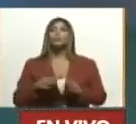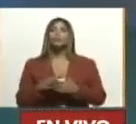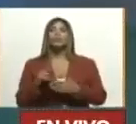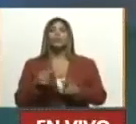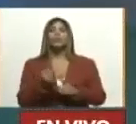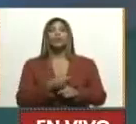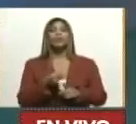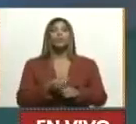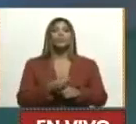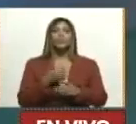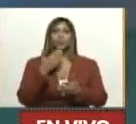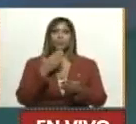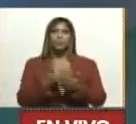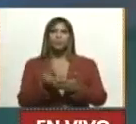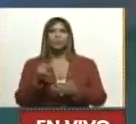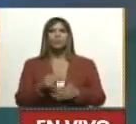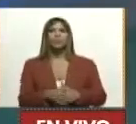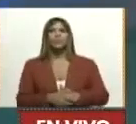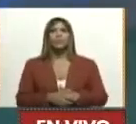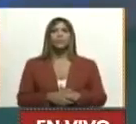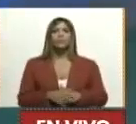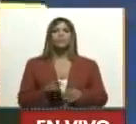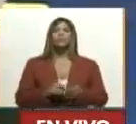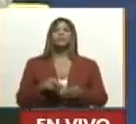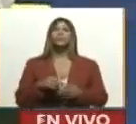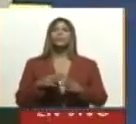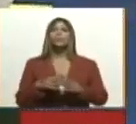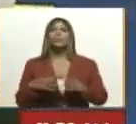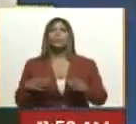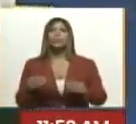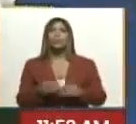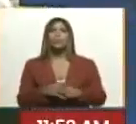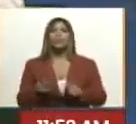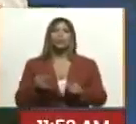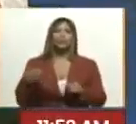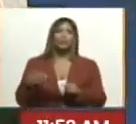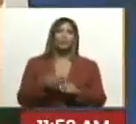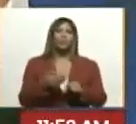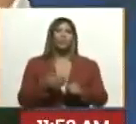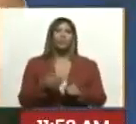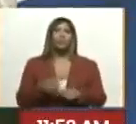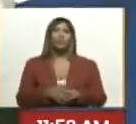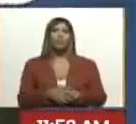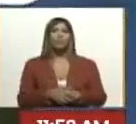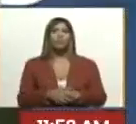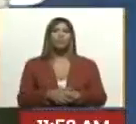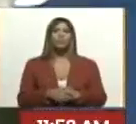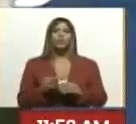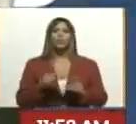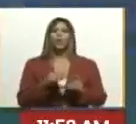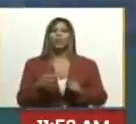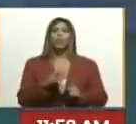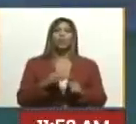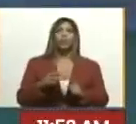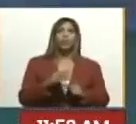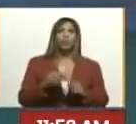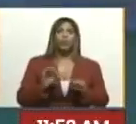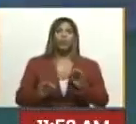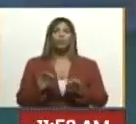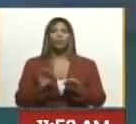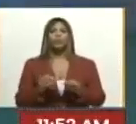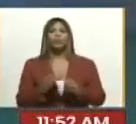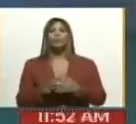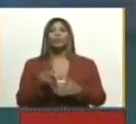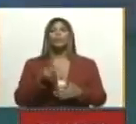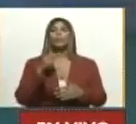lucha, exigiendo además que se levante toda esa acusación y toda esa maraña jurídica que se ha hecho contra